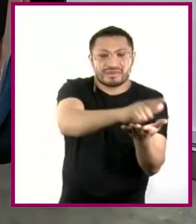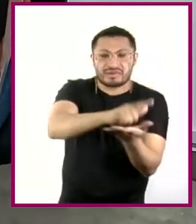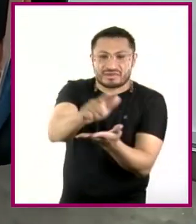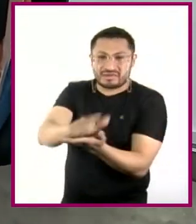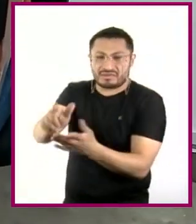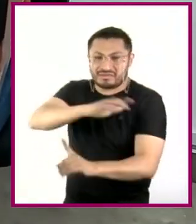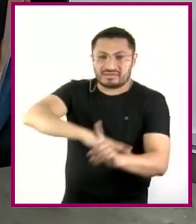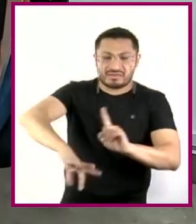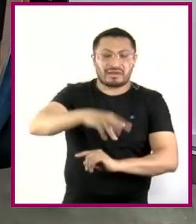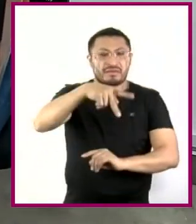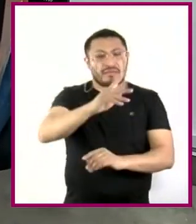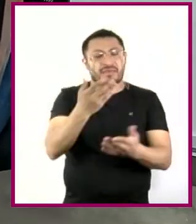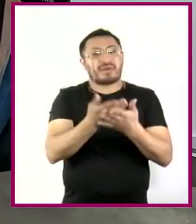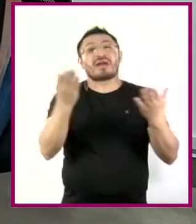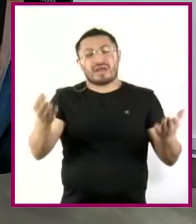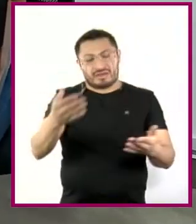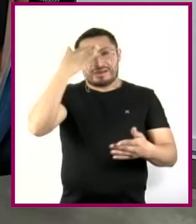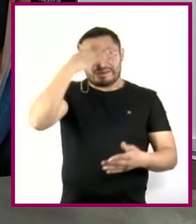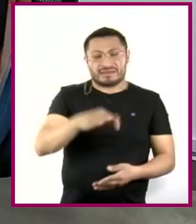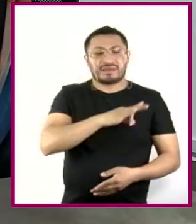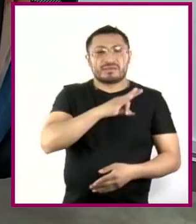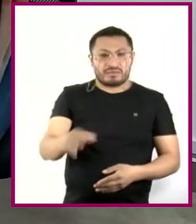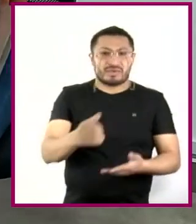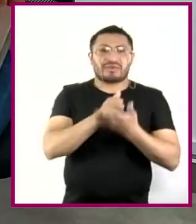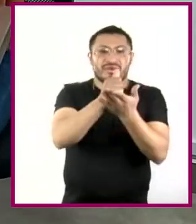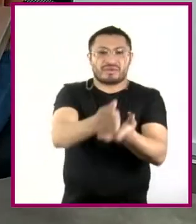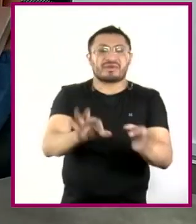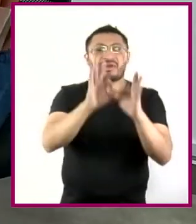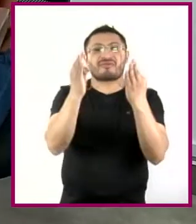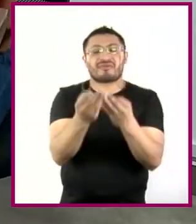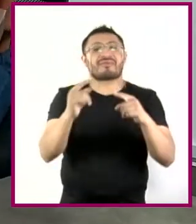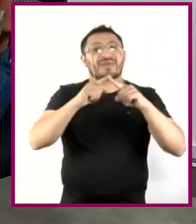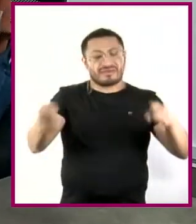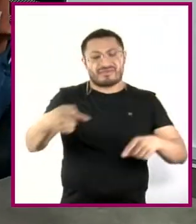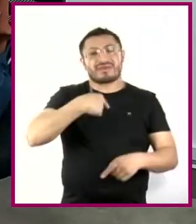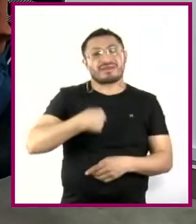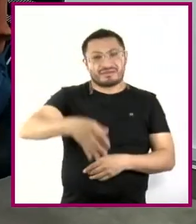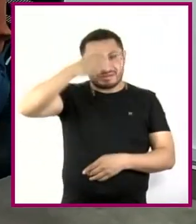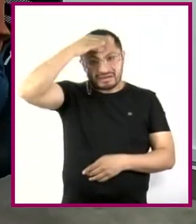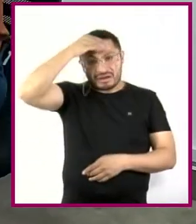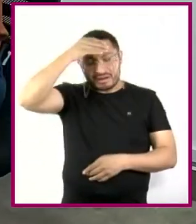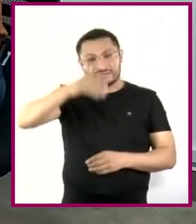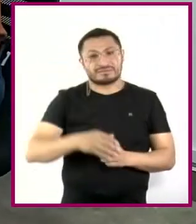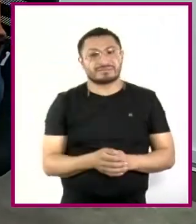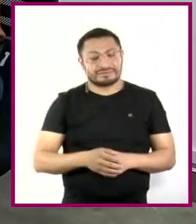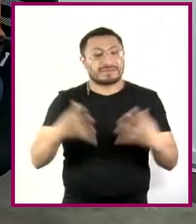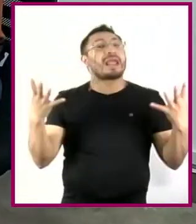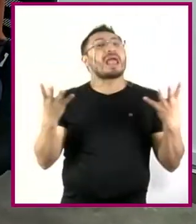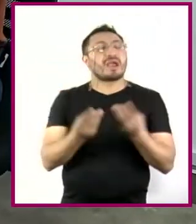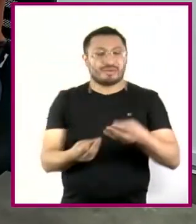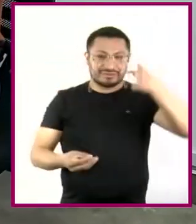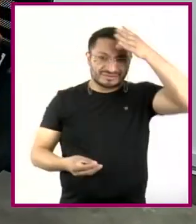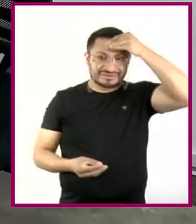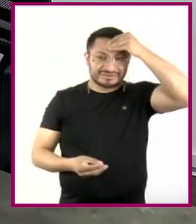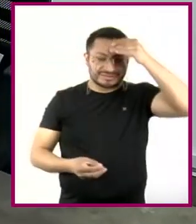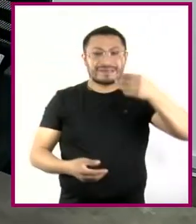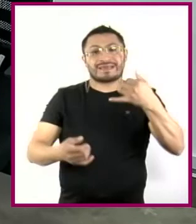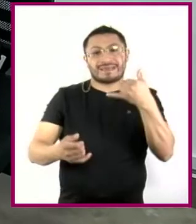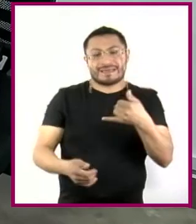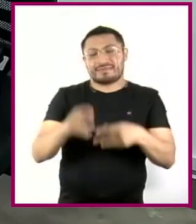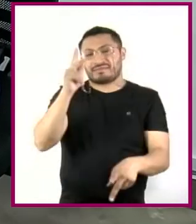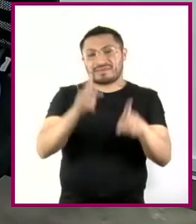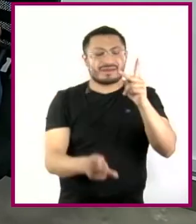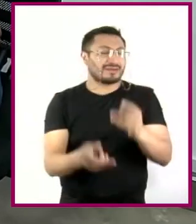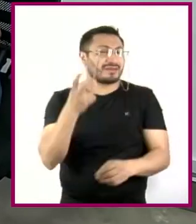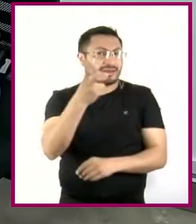Pero ahora sé que podría ayudar a otras maneras. Estoy aprendiendo. Estamos aprendiendo. Y hablando de eso,